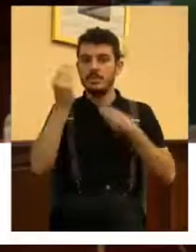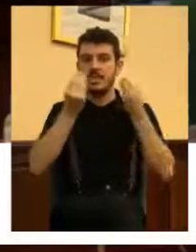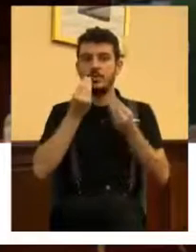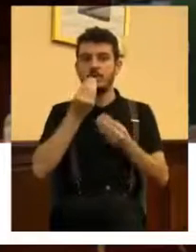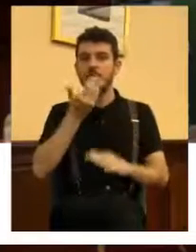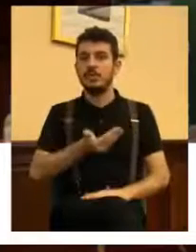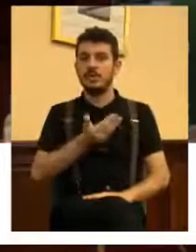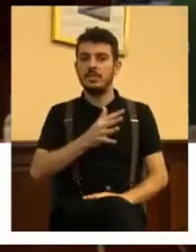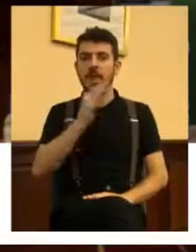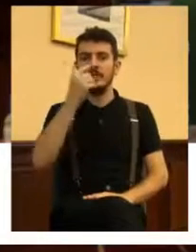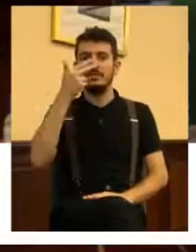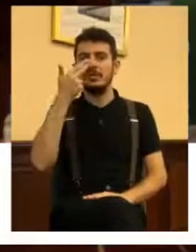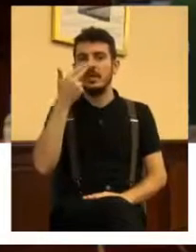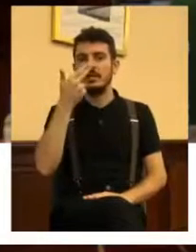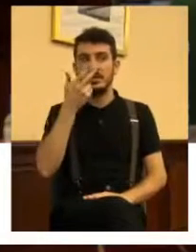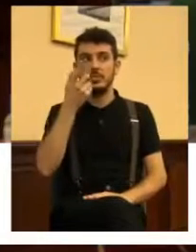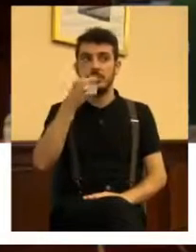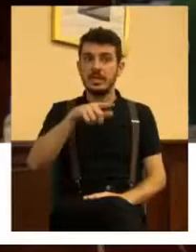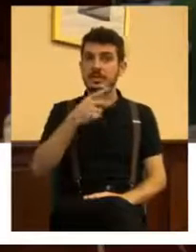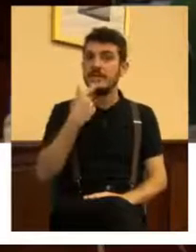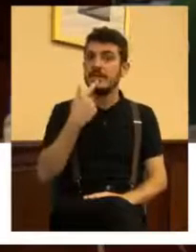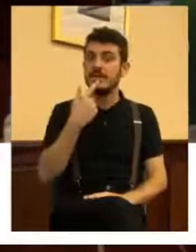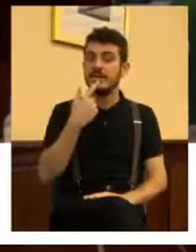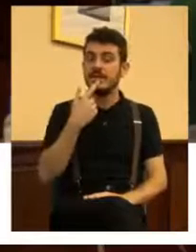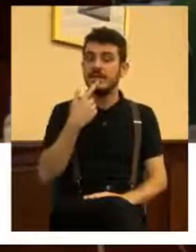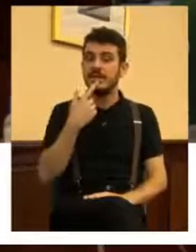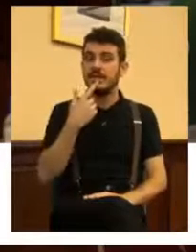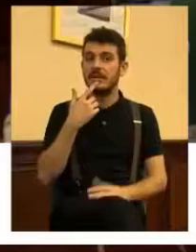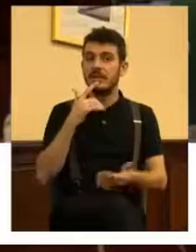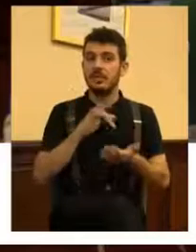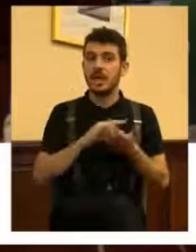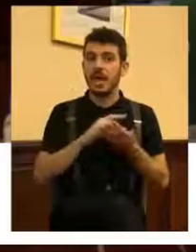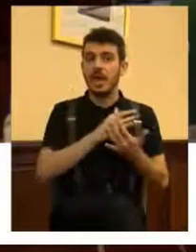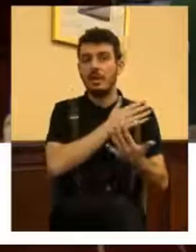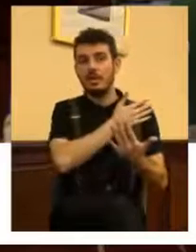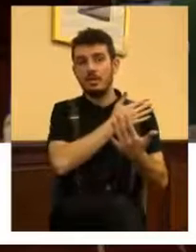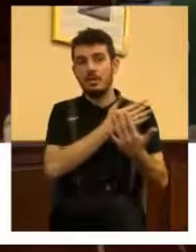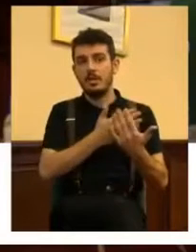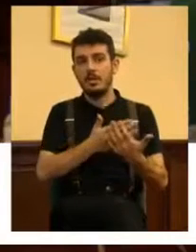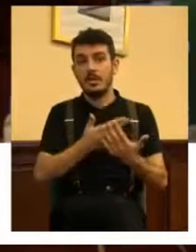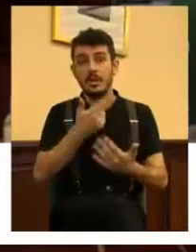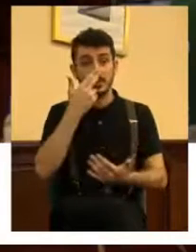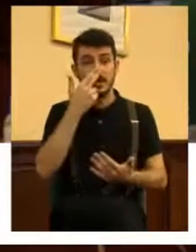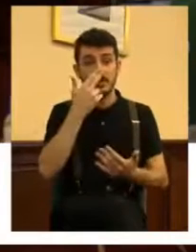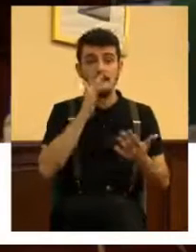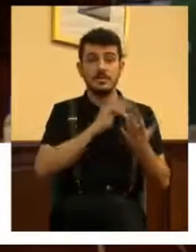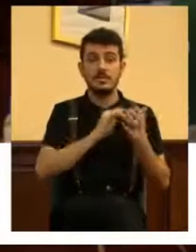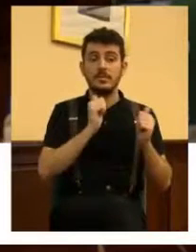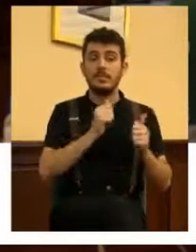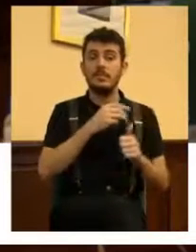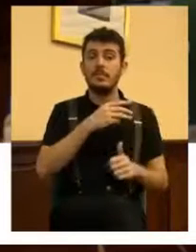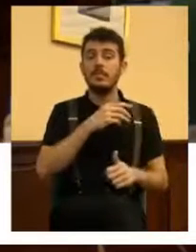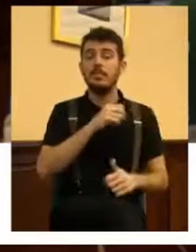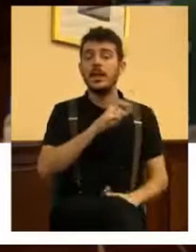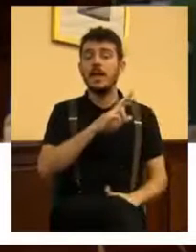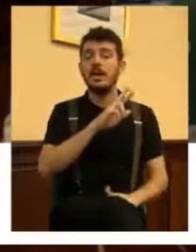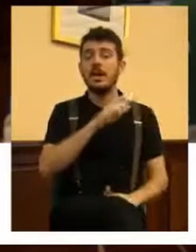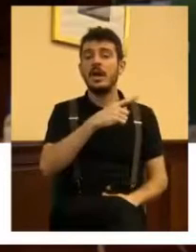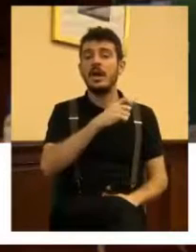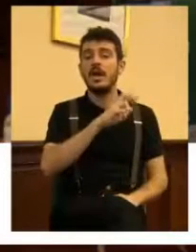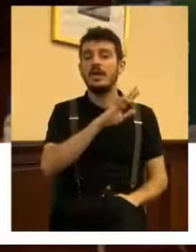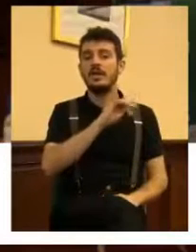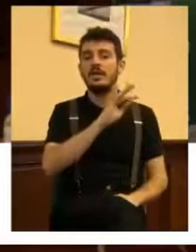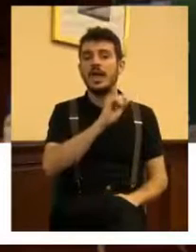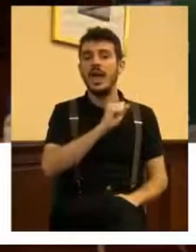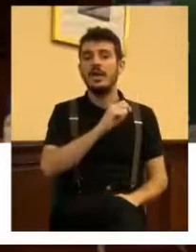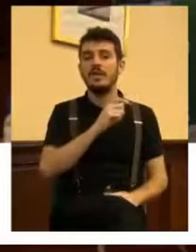es interesante, como dicen ustedes, que llevamos una racha en que somos interesantes. Lo fuimos con Margarita Salas y hoy lo somos con esto,